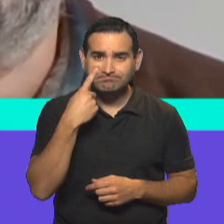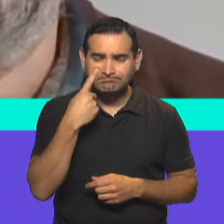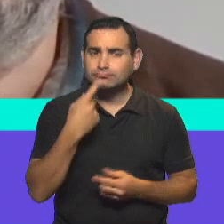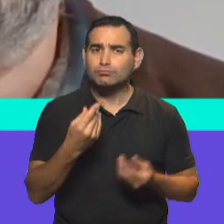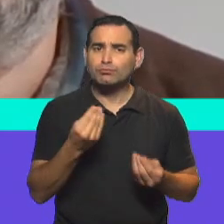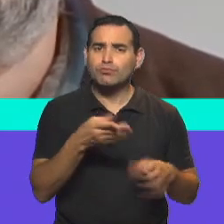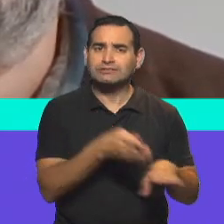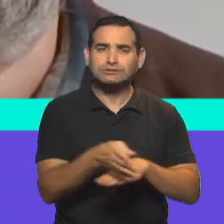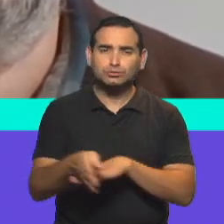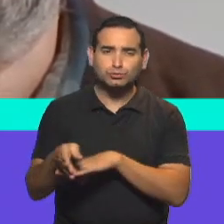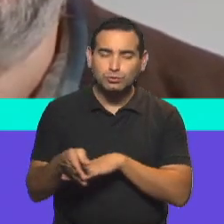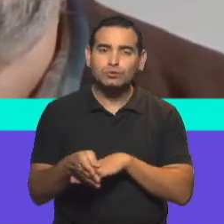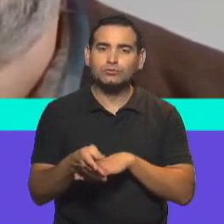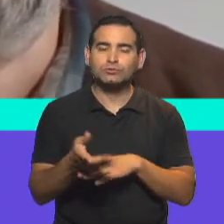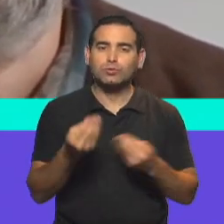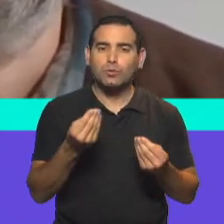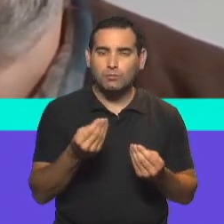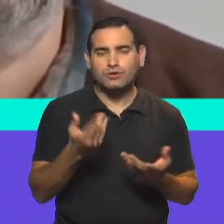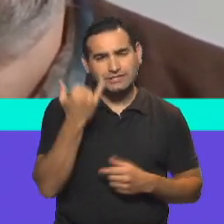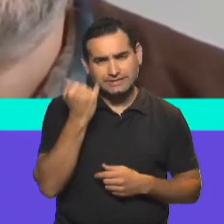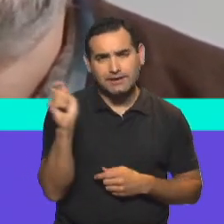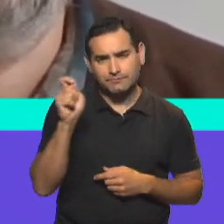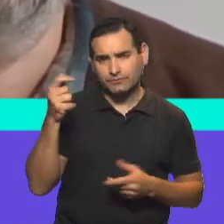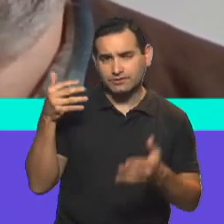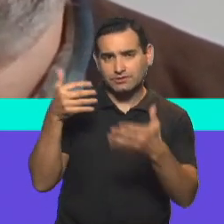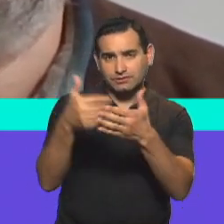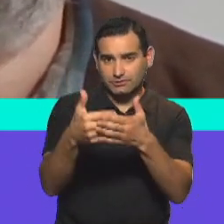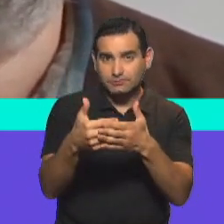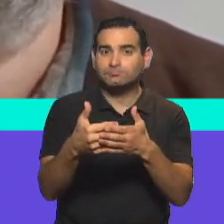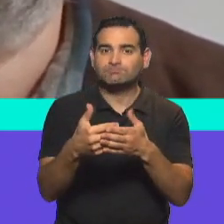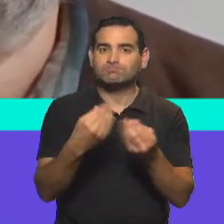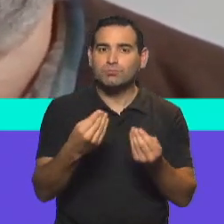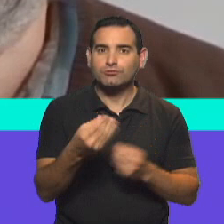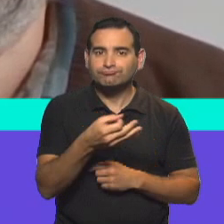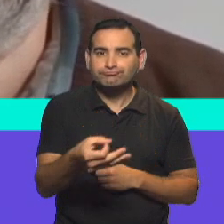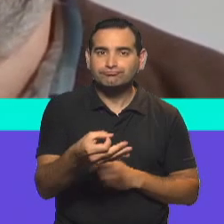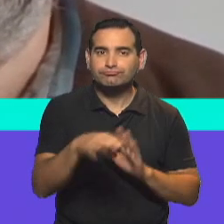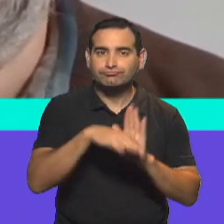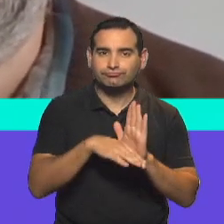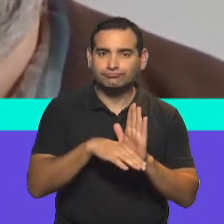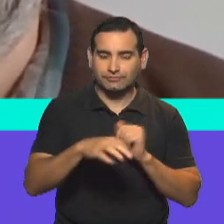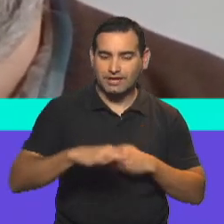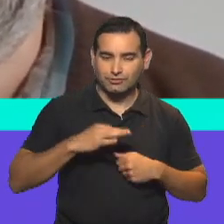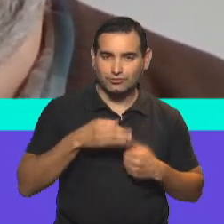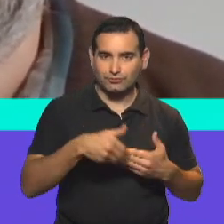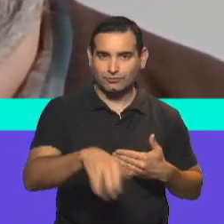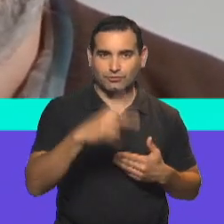manera justamente se está implementando? Ya hace varios meses, pero ¿de qué manera se está implementando este 2021?